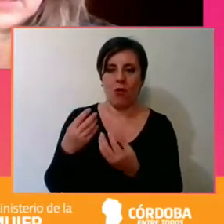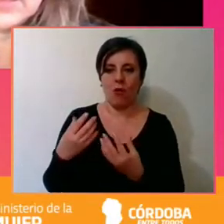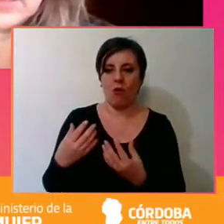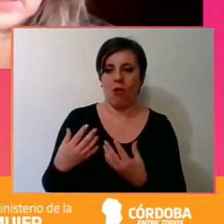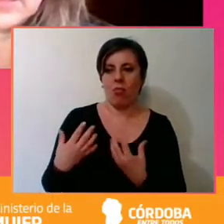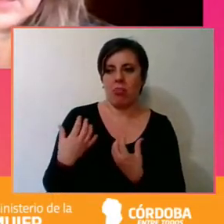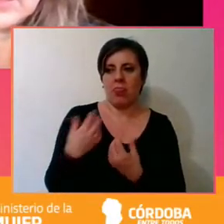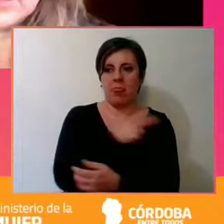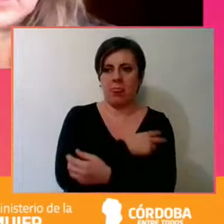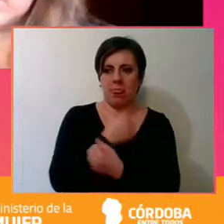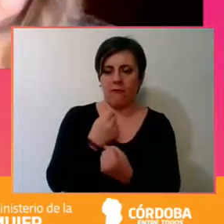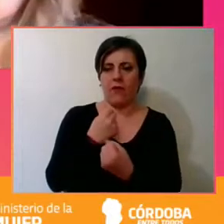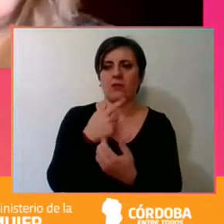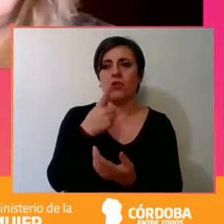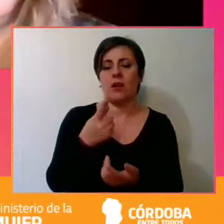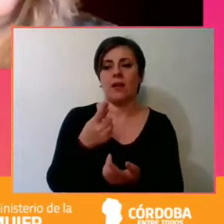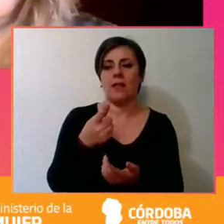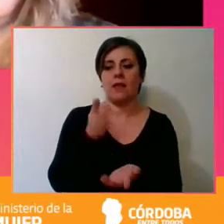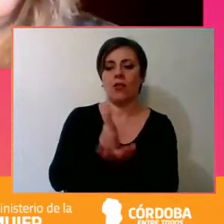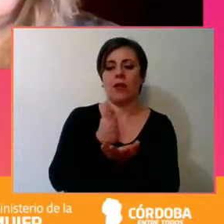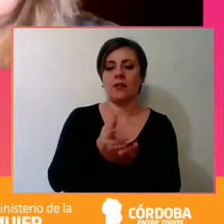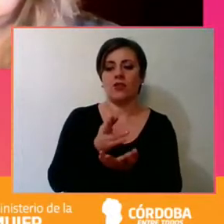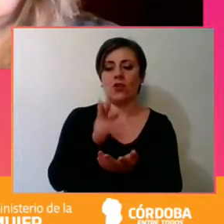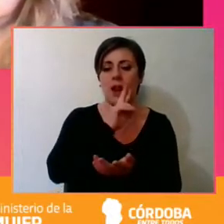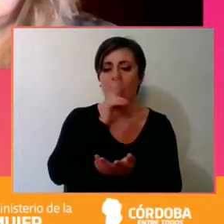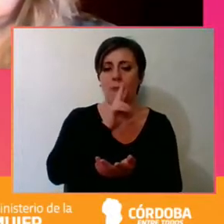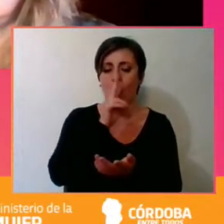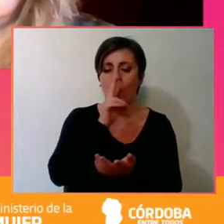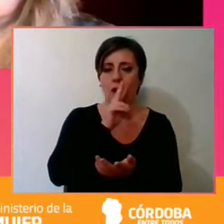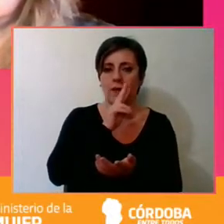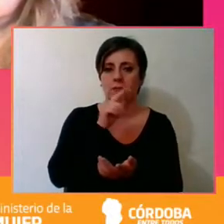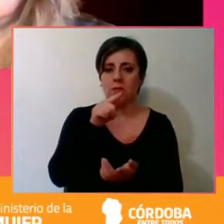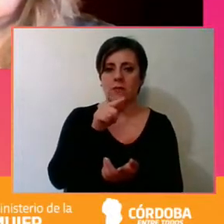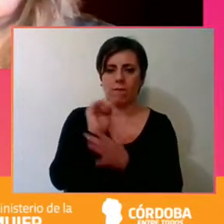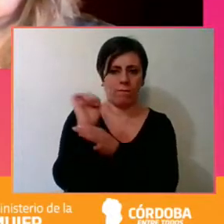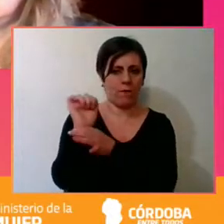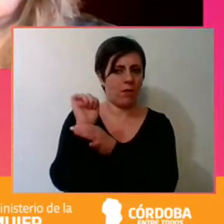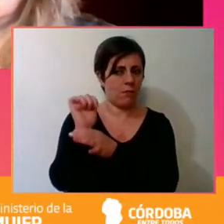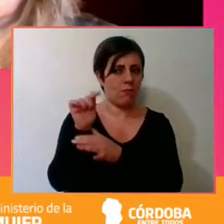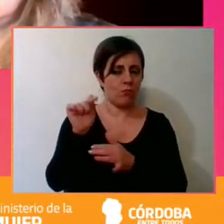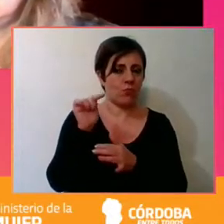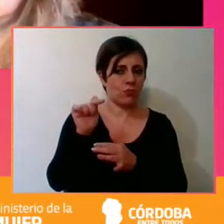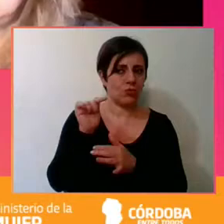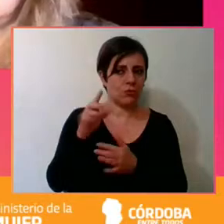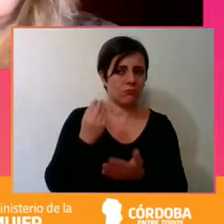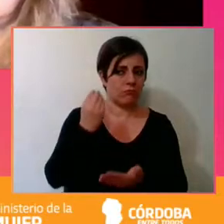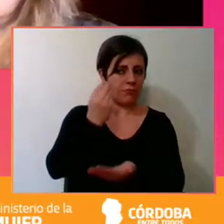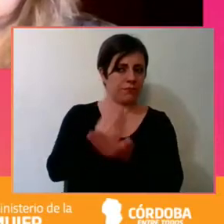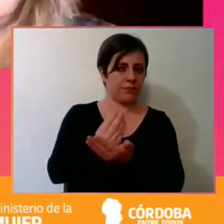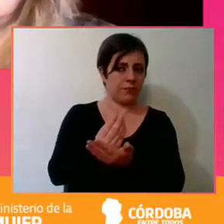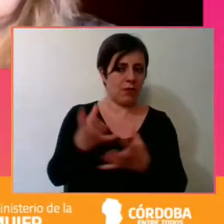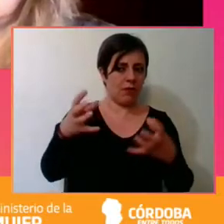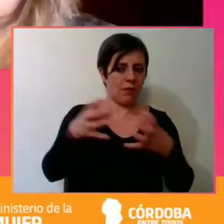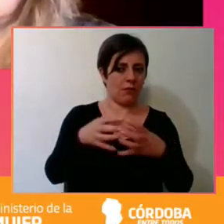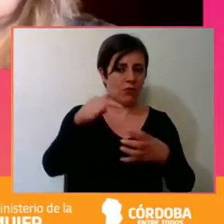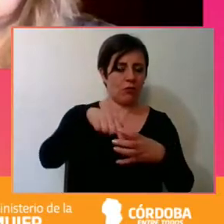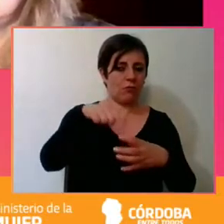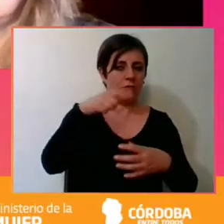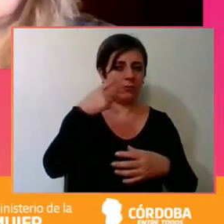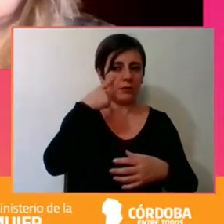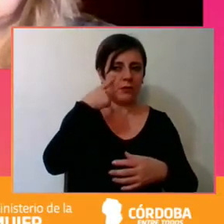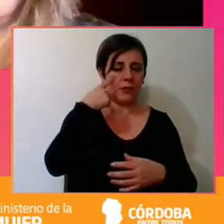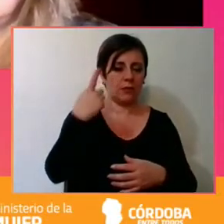derechos de las mujeres. Ha sido muy destacada y hoy ocupa ese lugar en un organismo tan importante